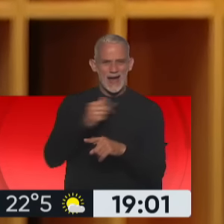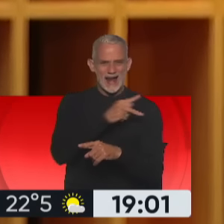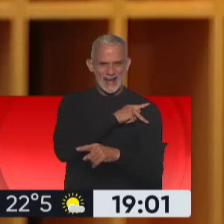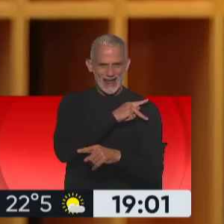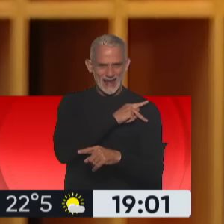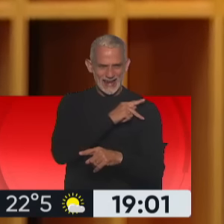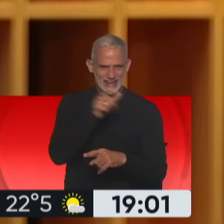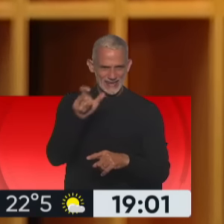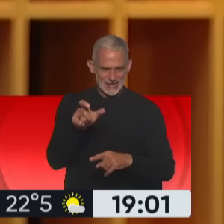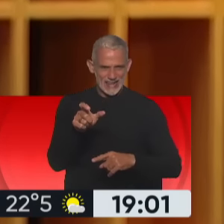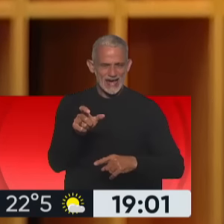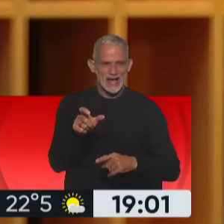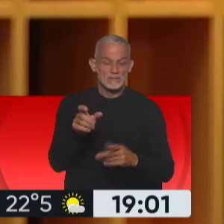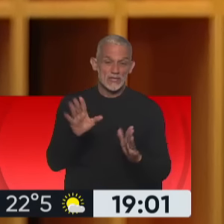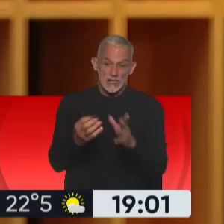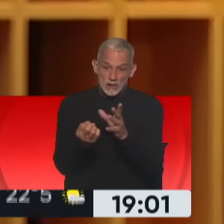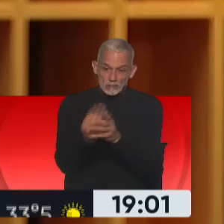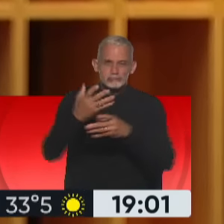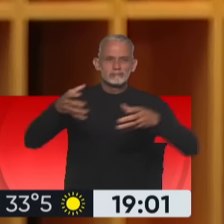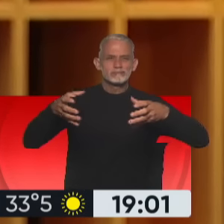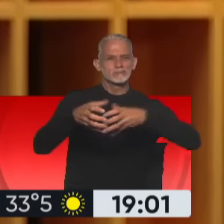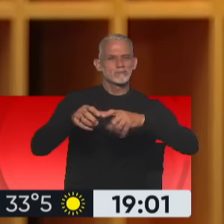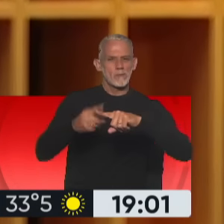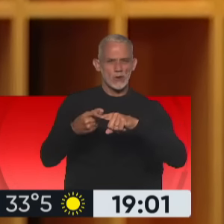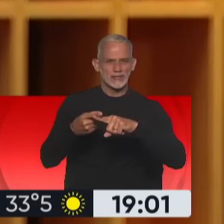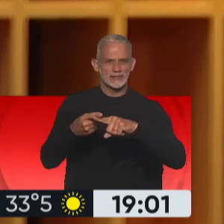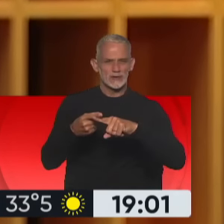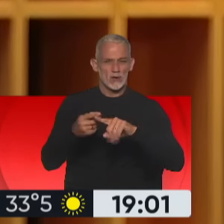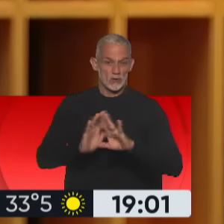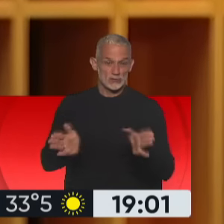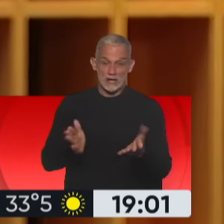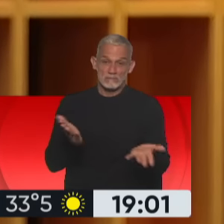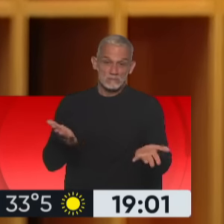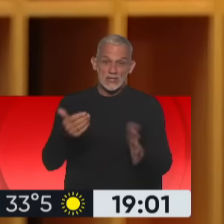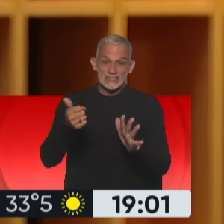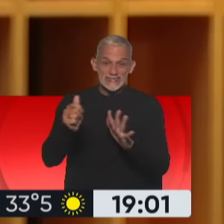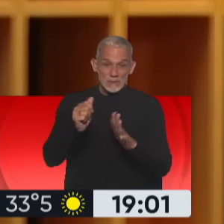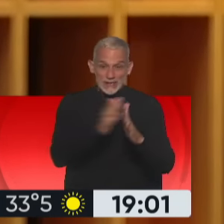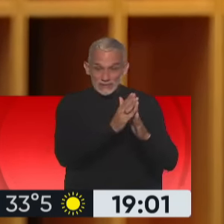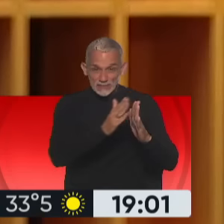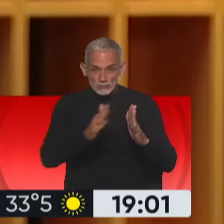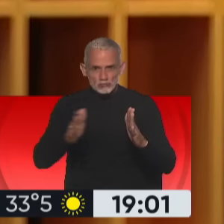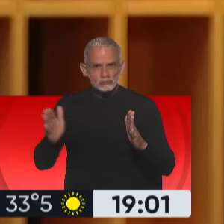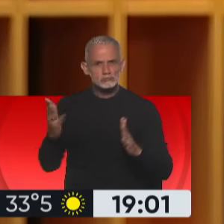digamos, creó el partido y en solo 6 meses logró